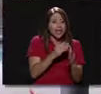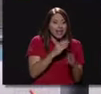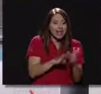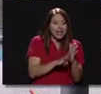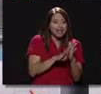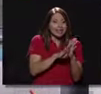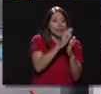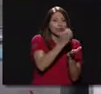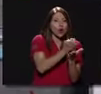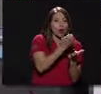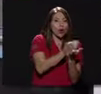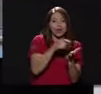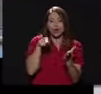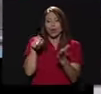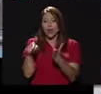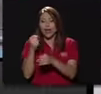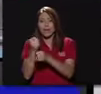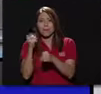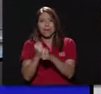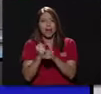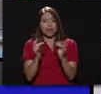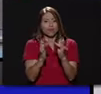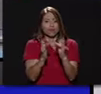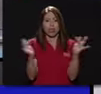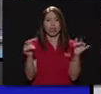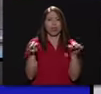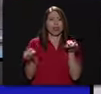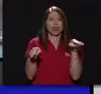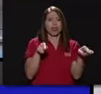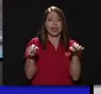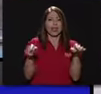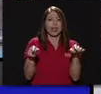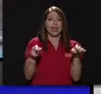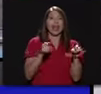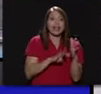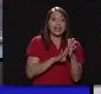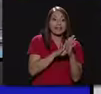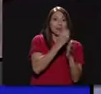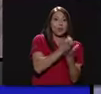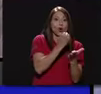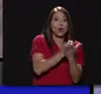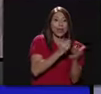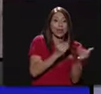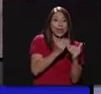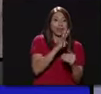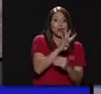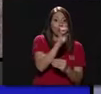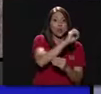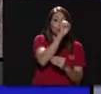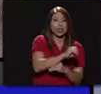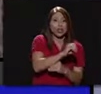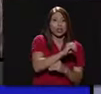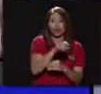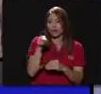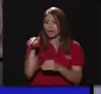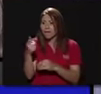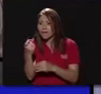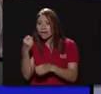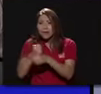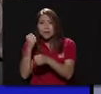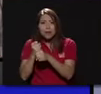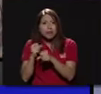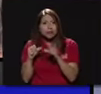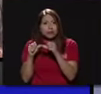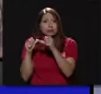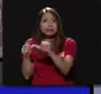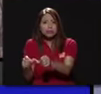entre el crecimiento económico y el empleo? Porque aunque tenemos una tasa de crecimiento, casi un 4%, el desempleo no disminuye. Vemos que